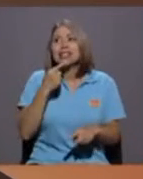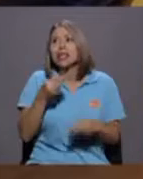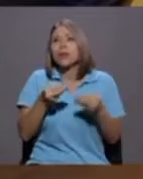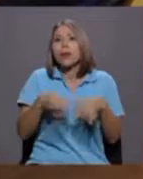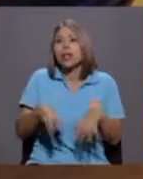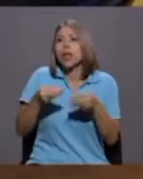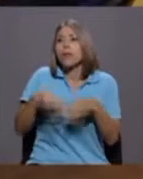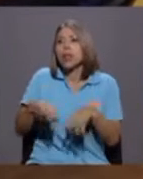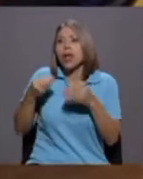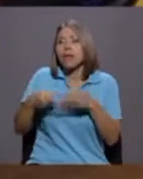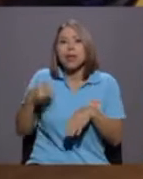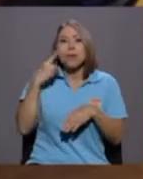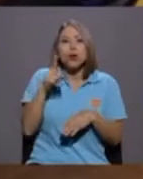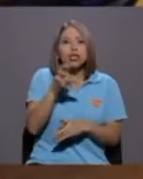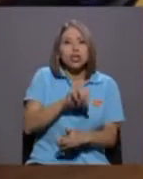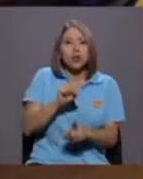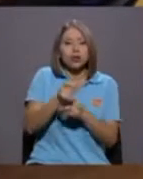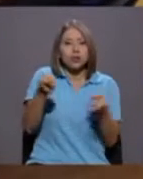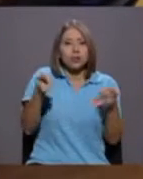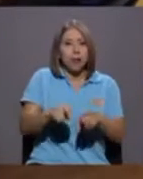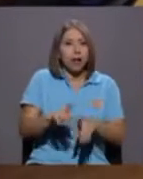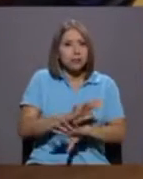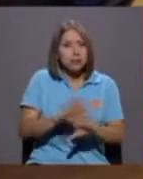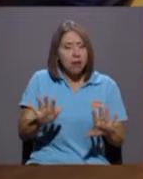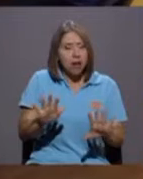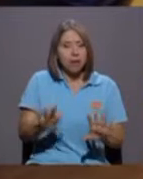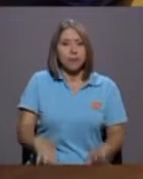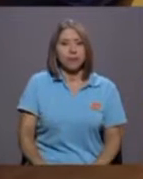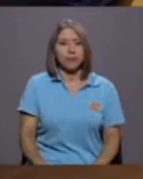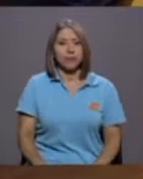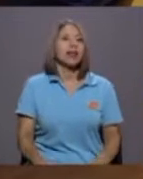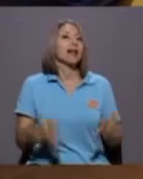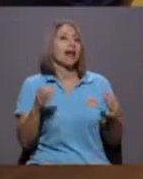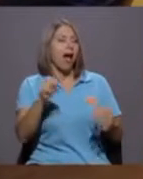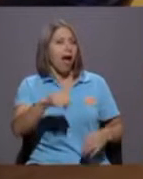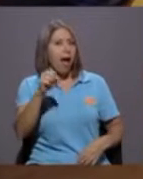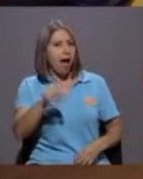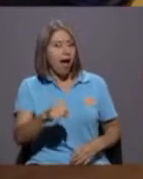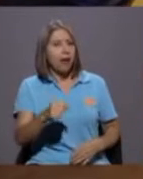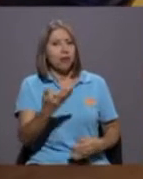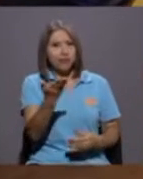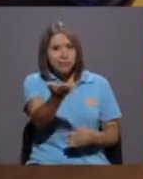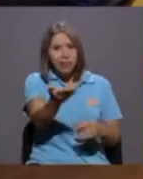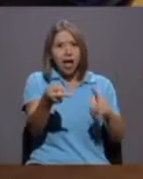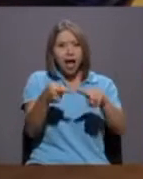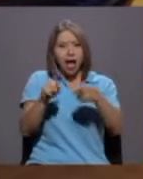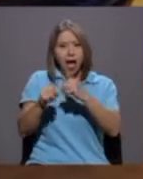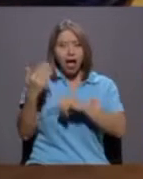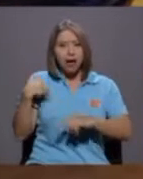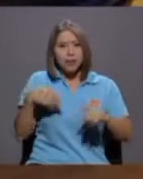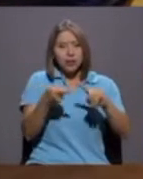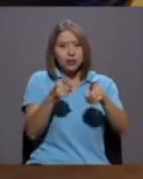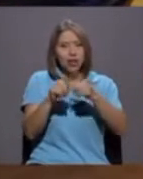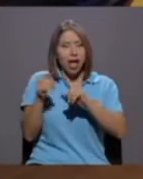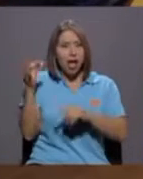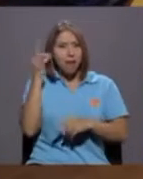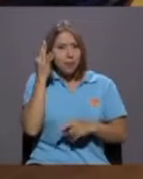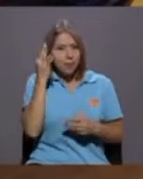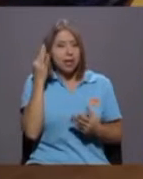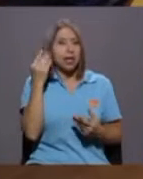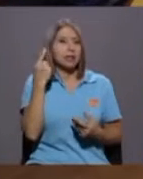clima. Claro, y las amigas y amigos, por los efectos